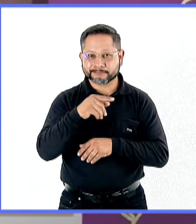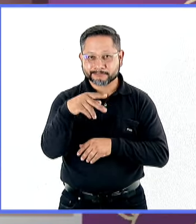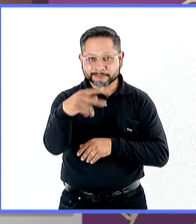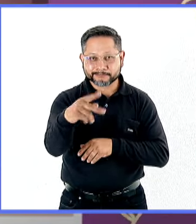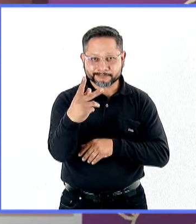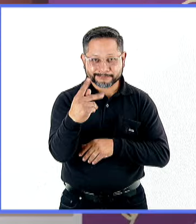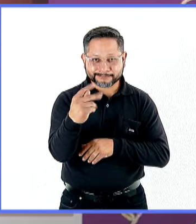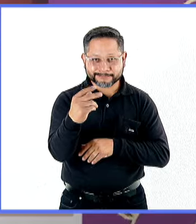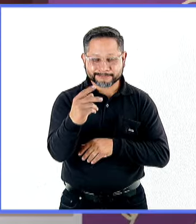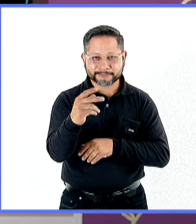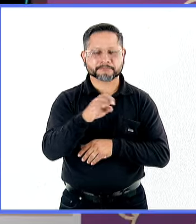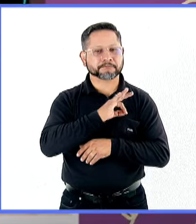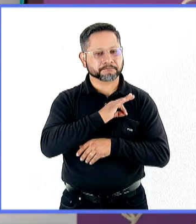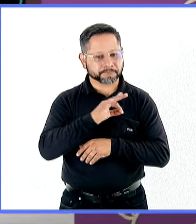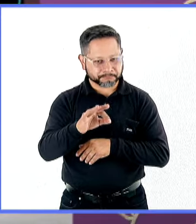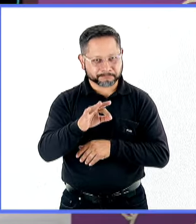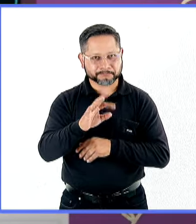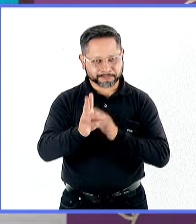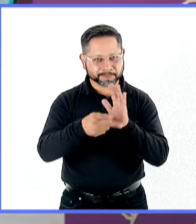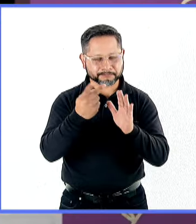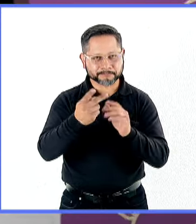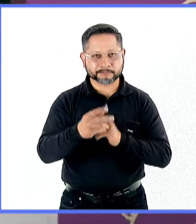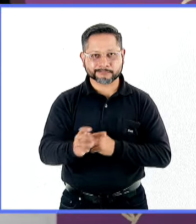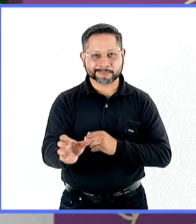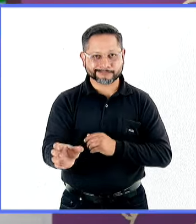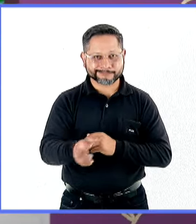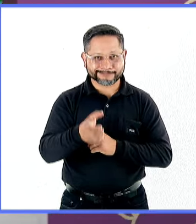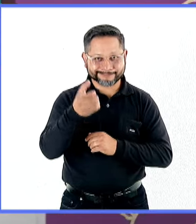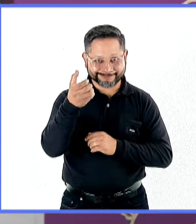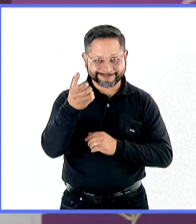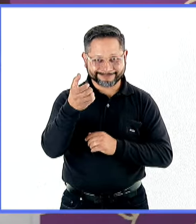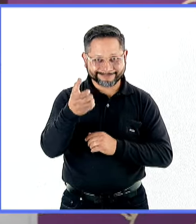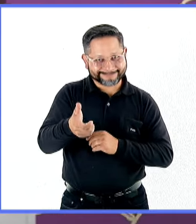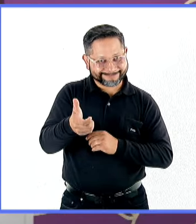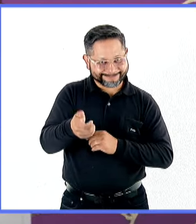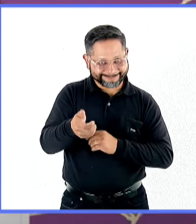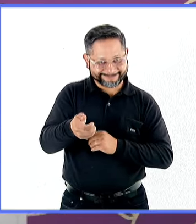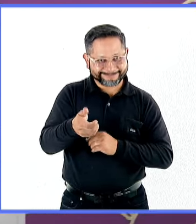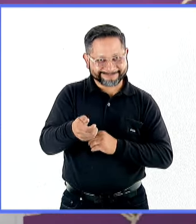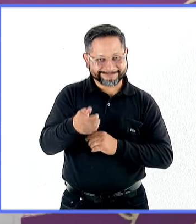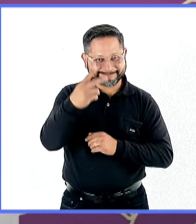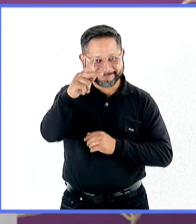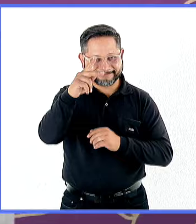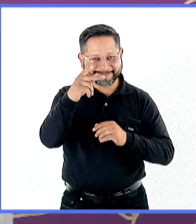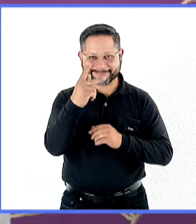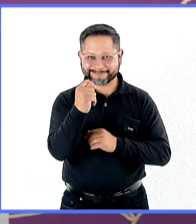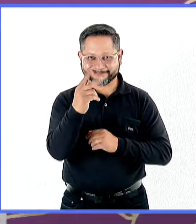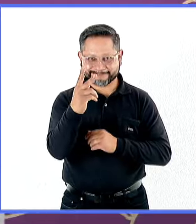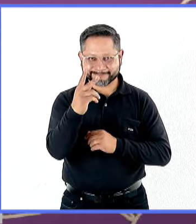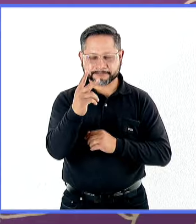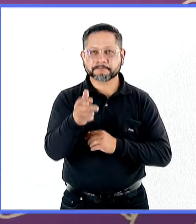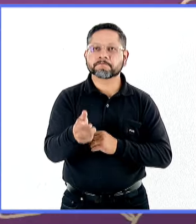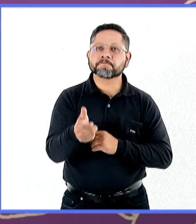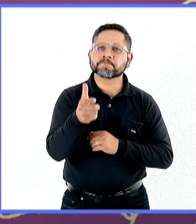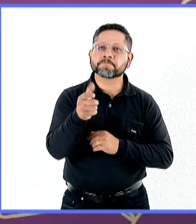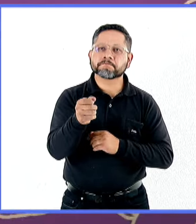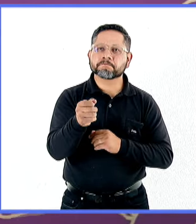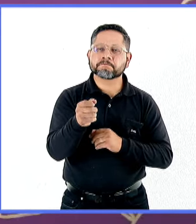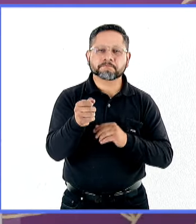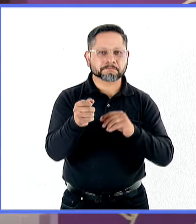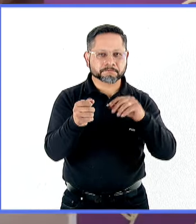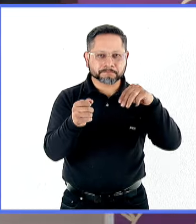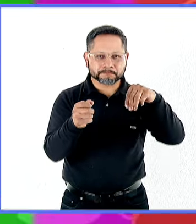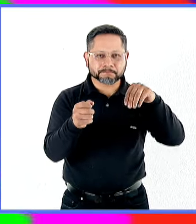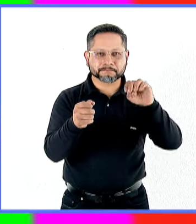reprogramar tu televisión. Toma el control remoto de tu televisión. Presiona el botón